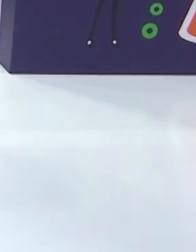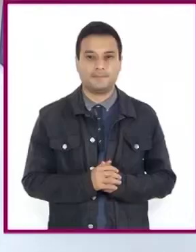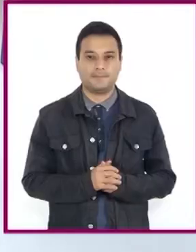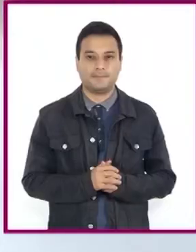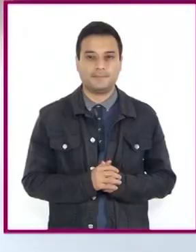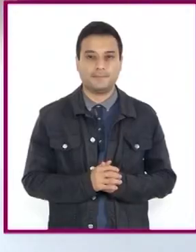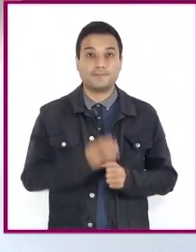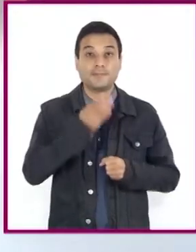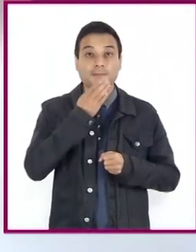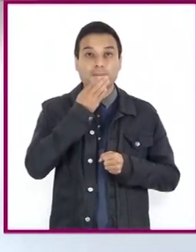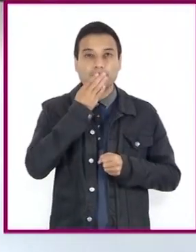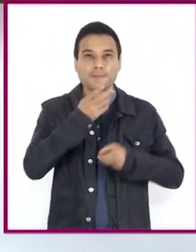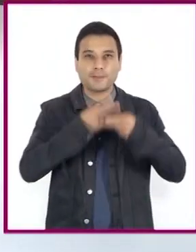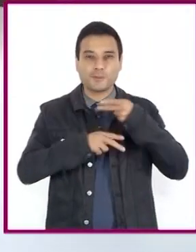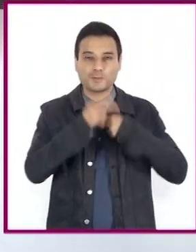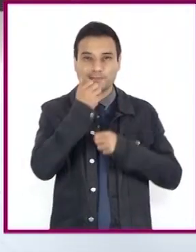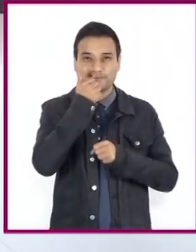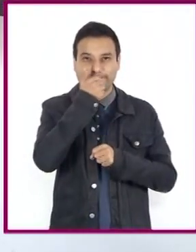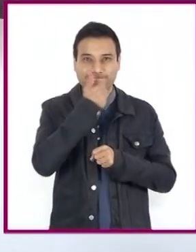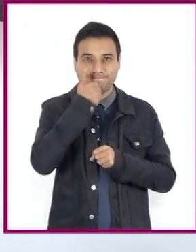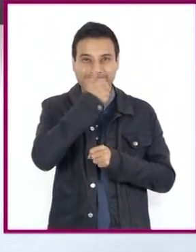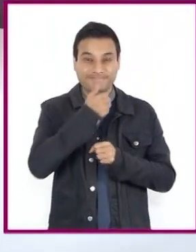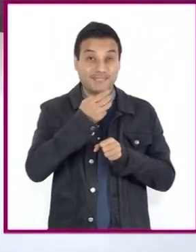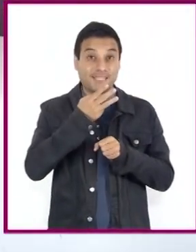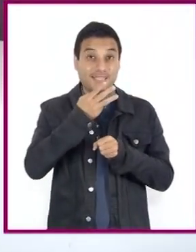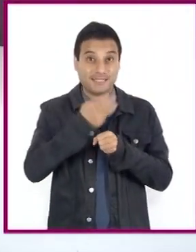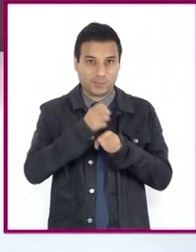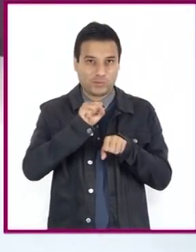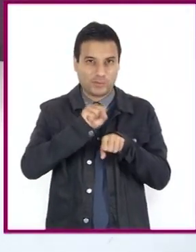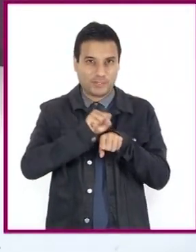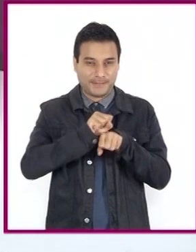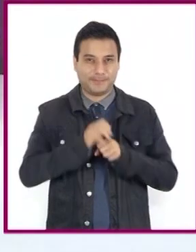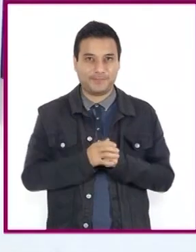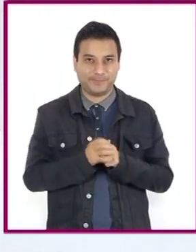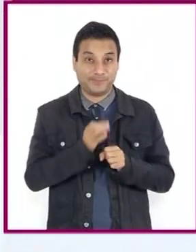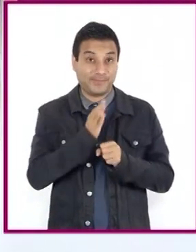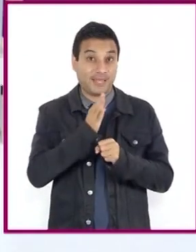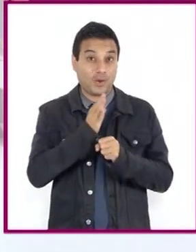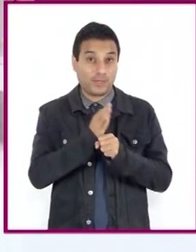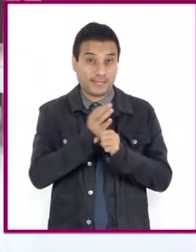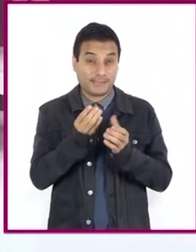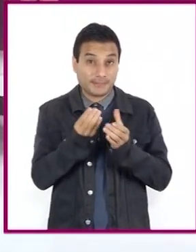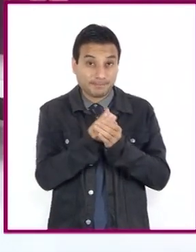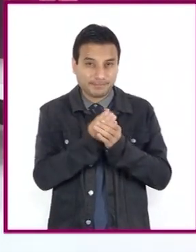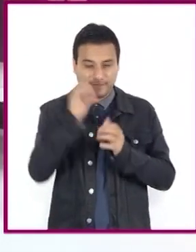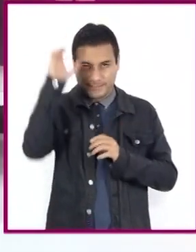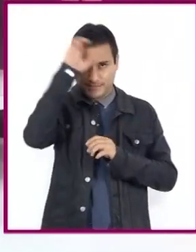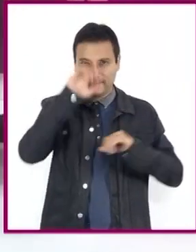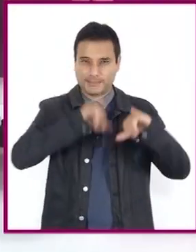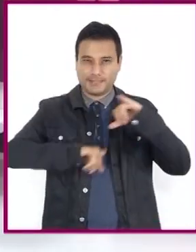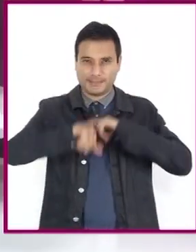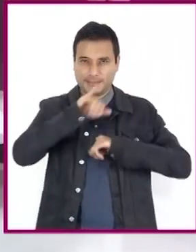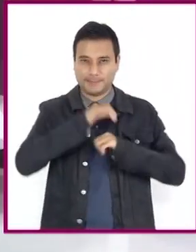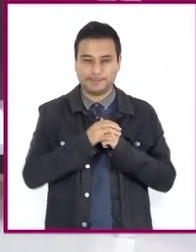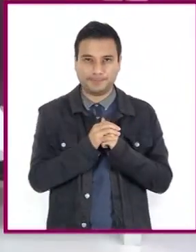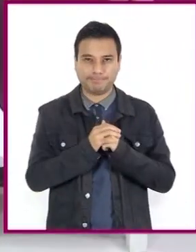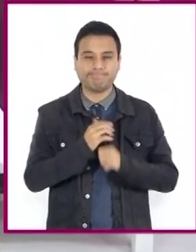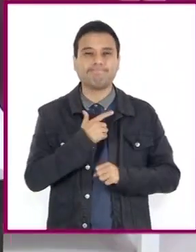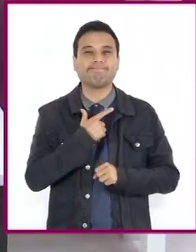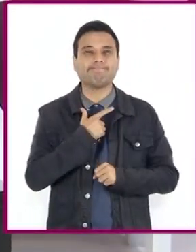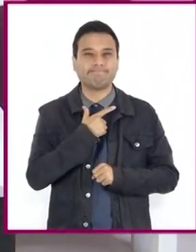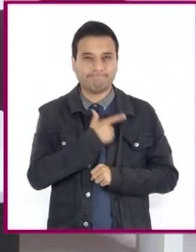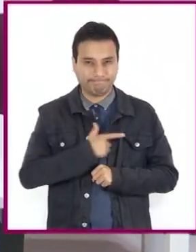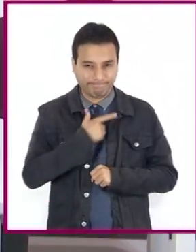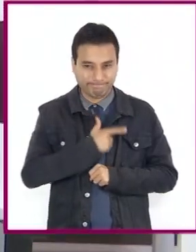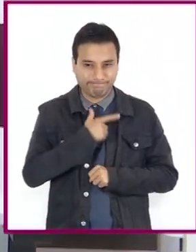Bienvenidas y bienvenidos, alumnas y alumnos de tercero de secundaria, a esta sesión de la asignatura de Ciencias Químicas. Es un gusto estar con